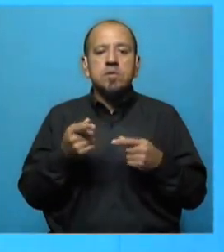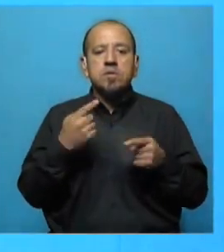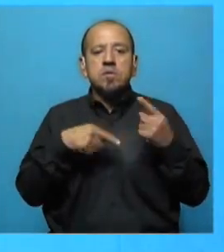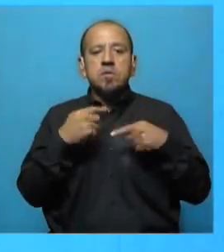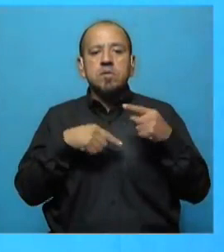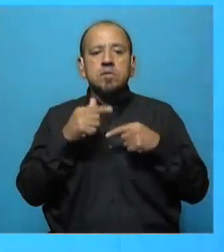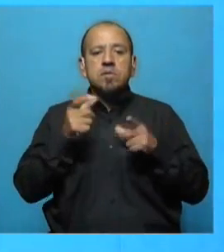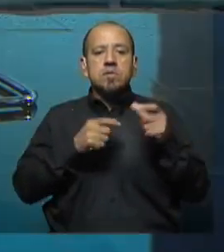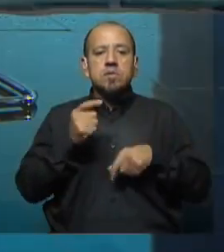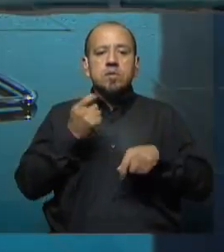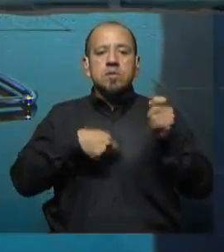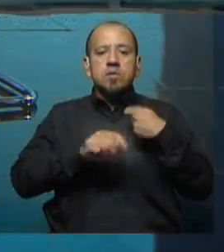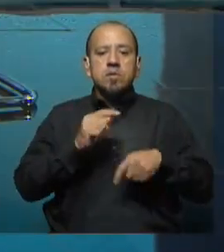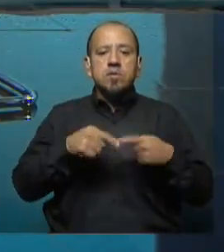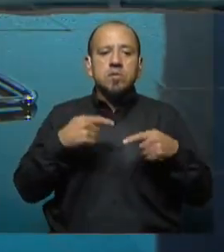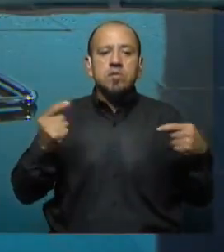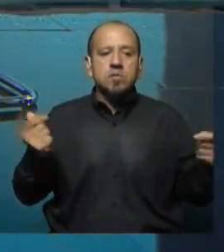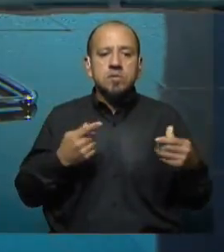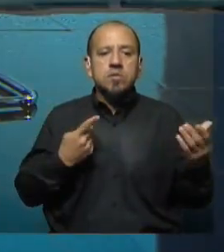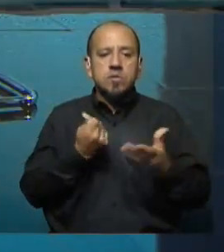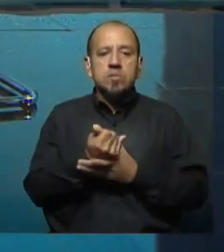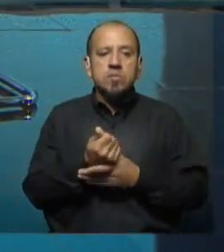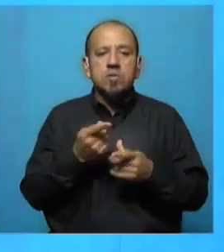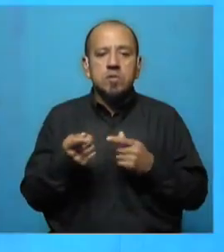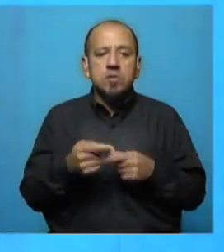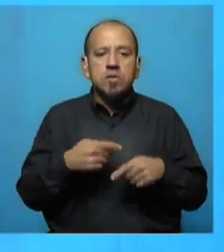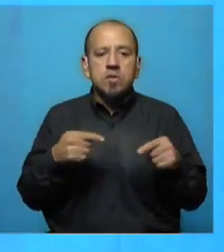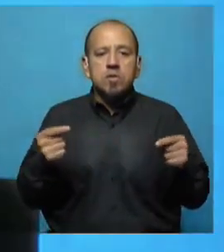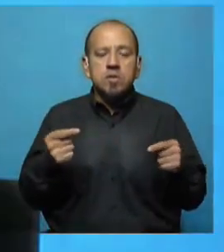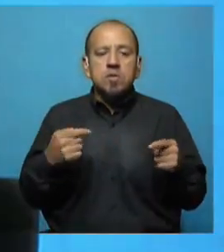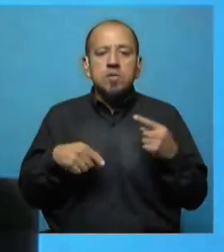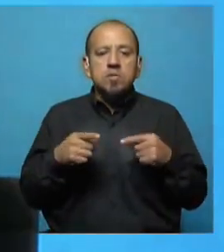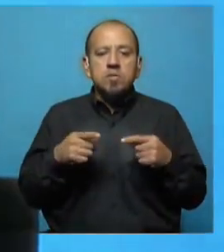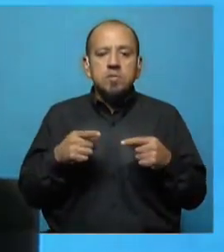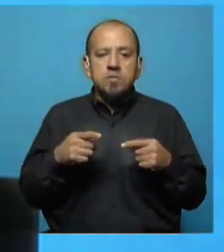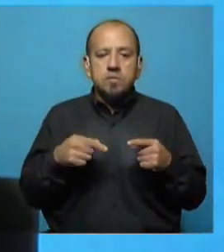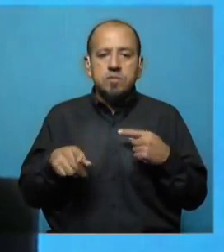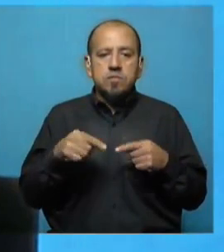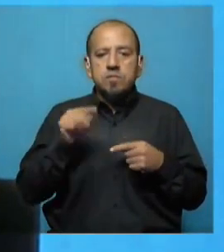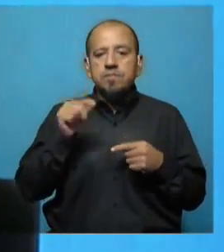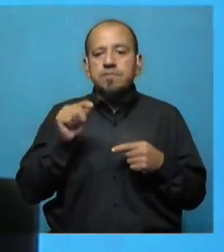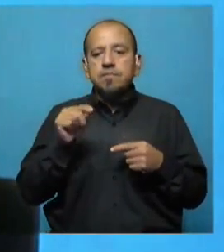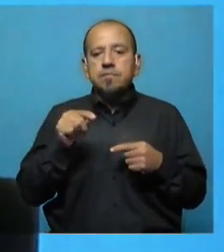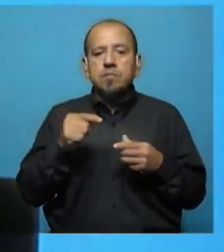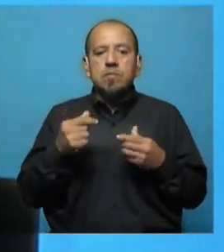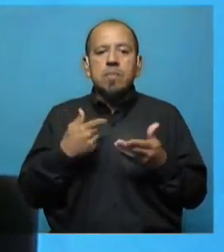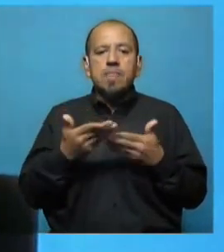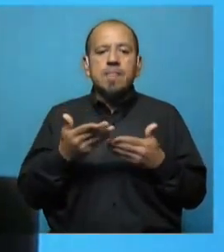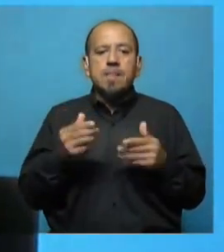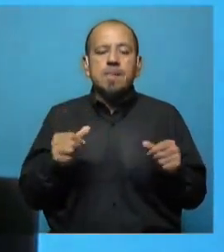devoluciones de la gente que vendió cosas o de gente que compró cosas y que estuvo buenísimo Estamos hablando que vos retuiteás o